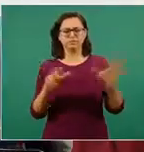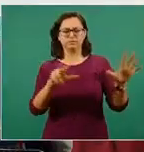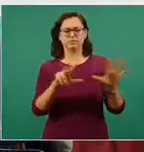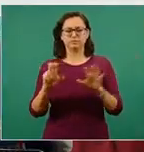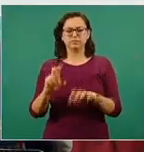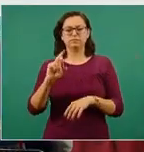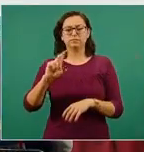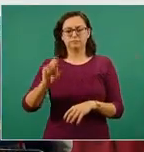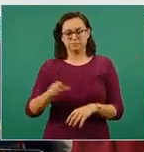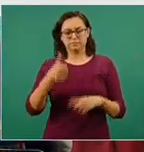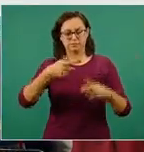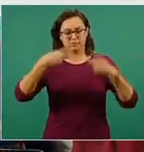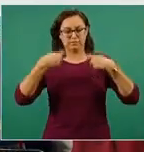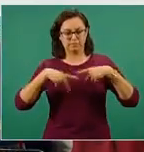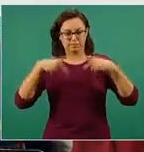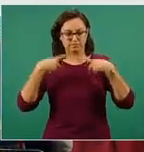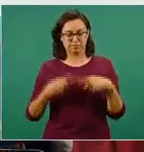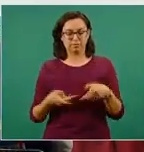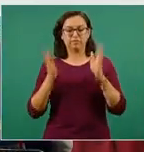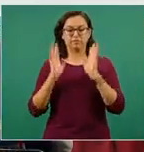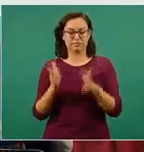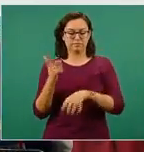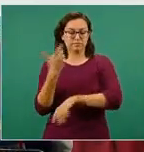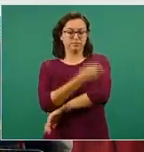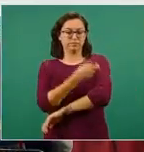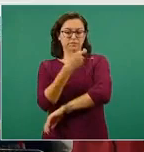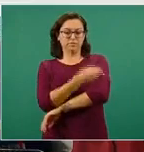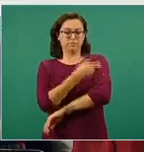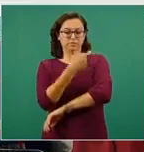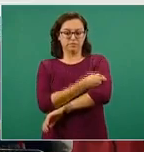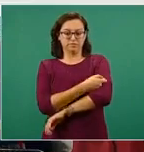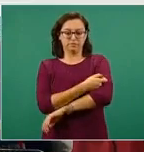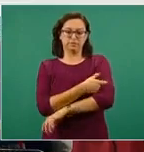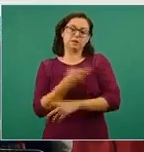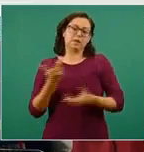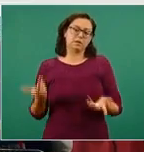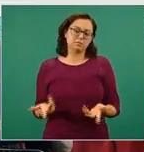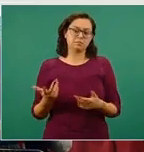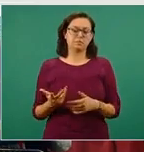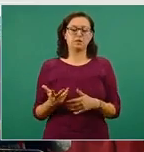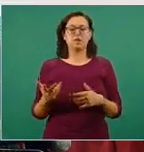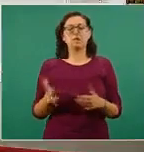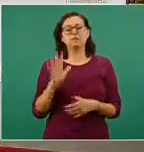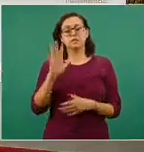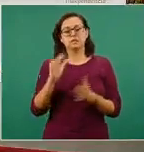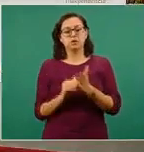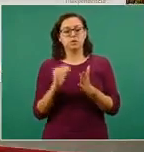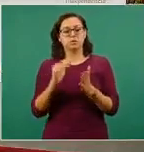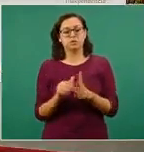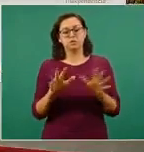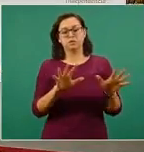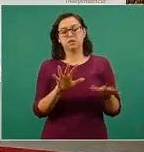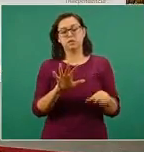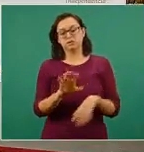10,660,836 personas que han recibido ya una vacuna, de las cuales